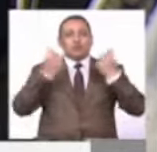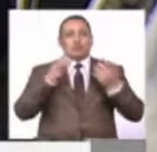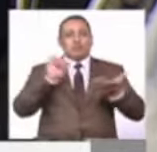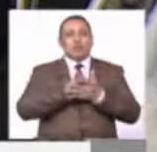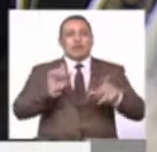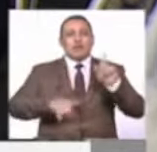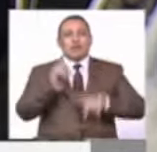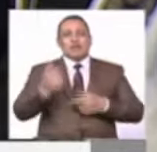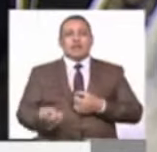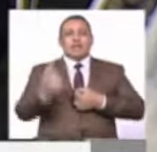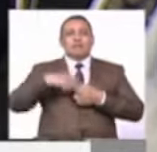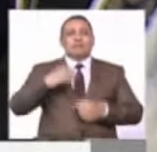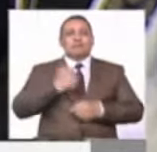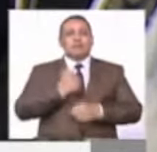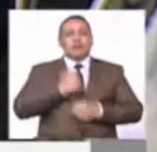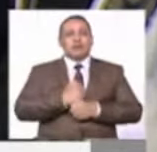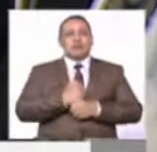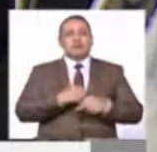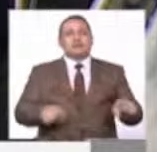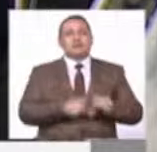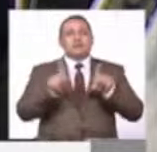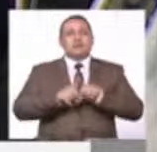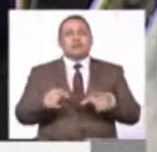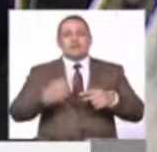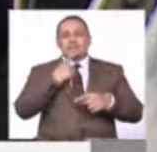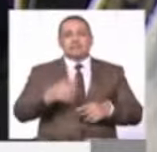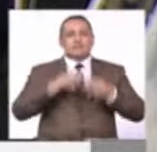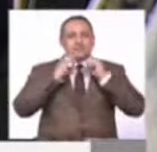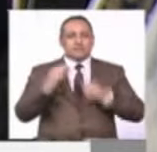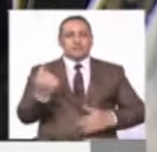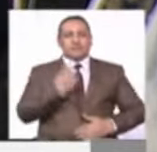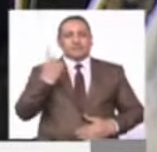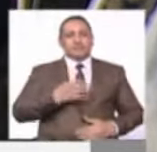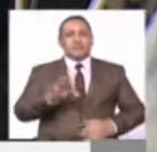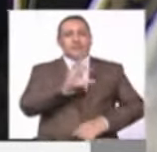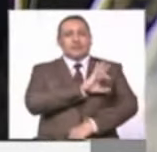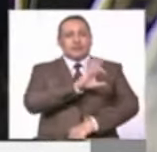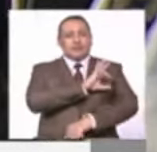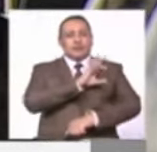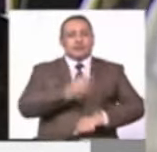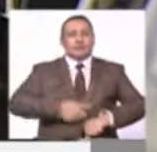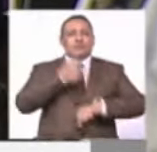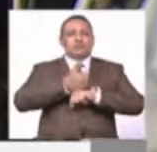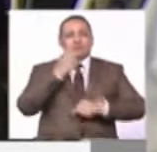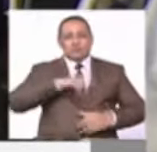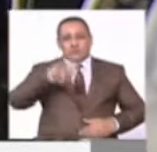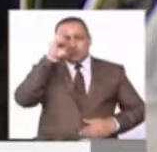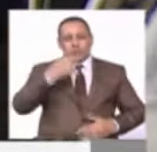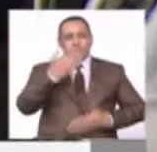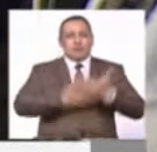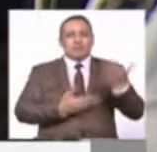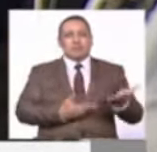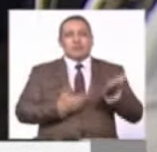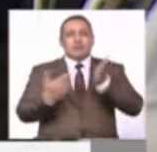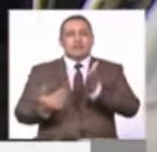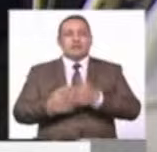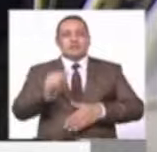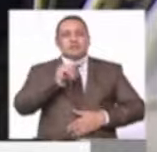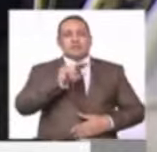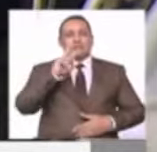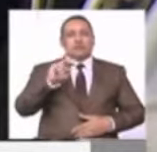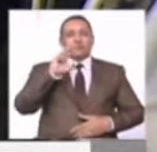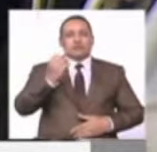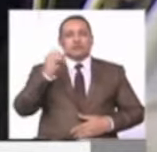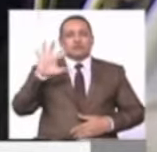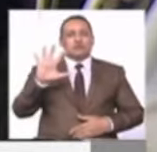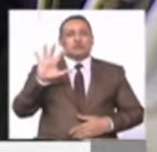alguien ocupe el puesto y qué le dijo la secretaría general de la fiscal de la Fiscalía de la nación en oficio 3205